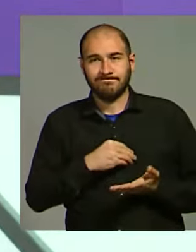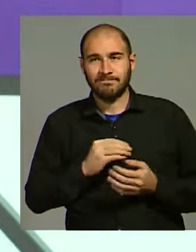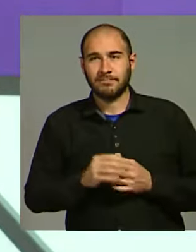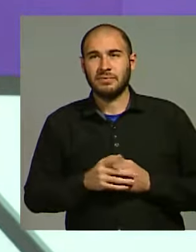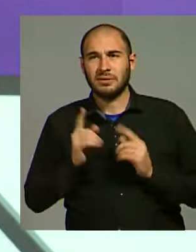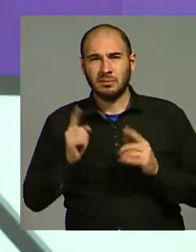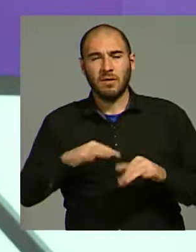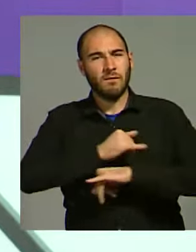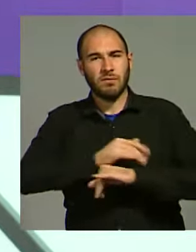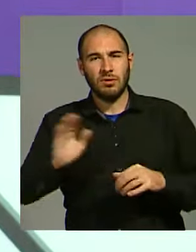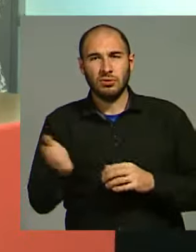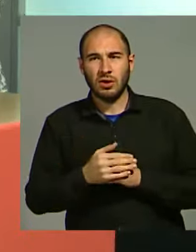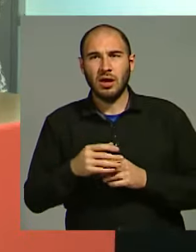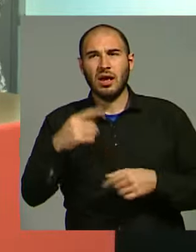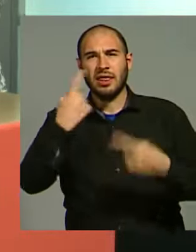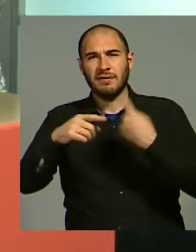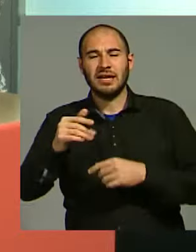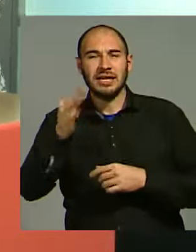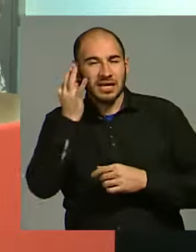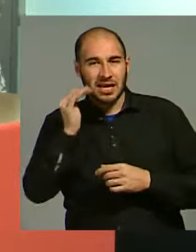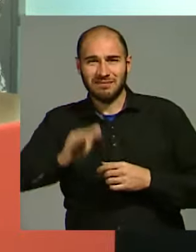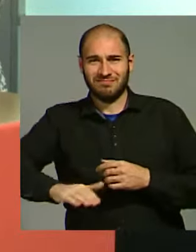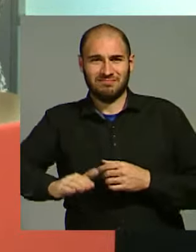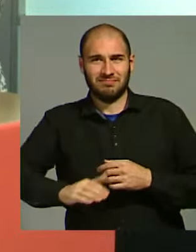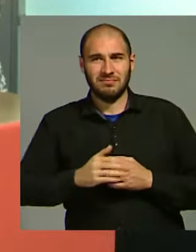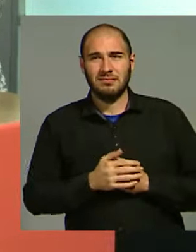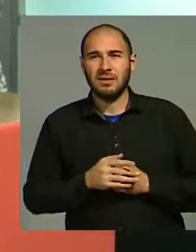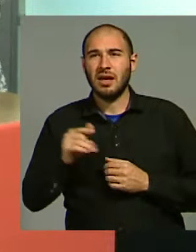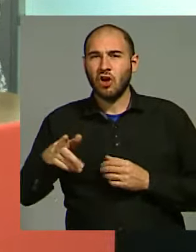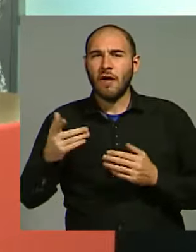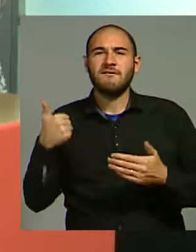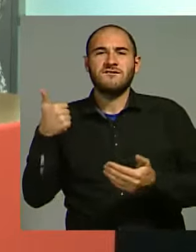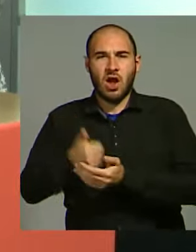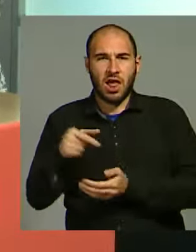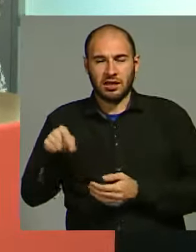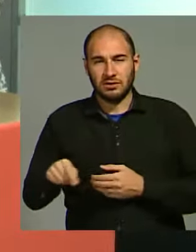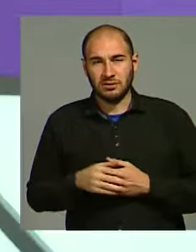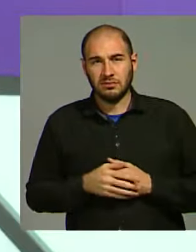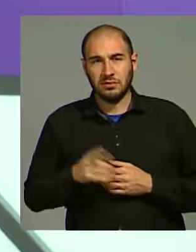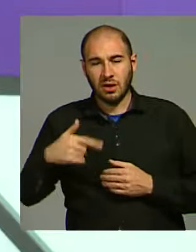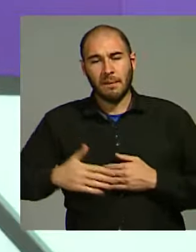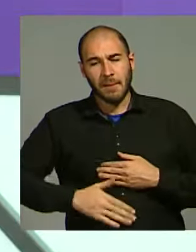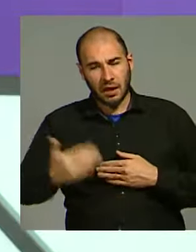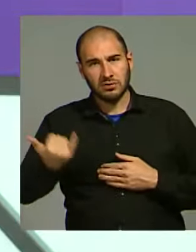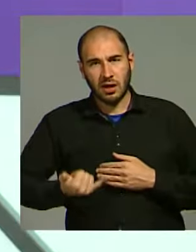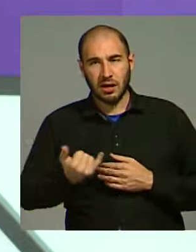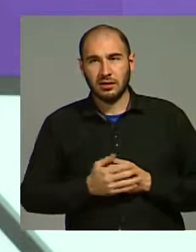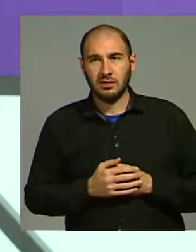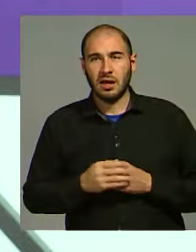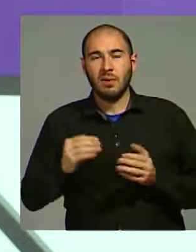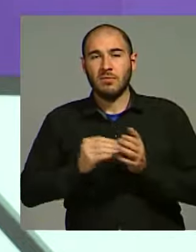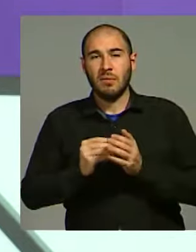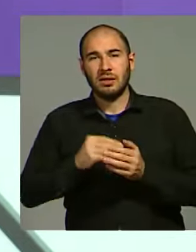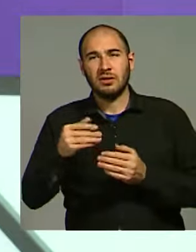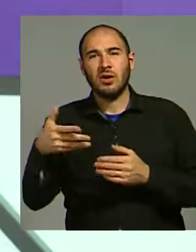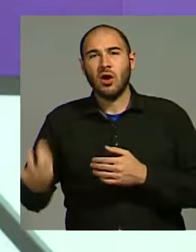se conocieron por todos los medios, diferentes casos de niñas muy pequeñas sí. que habían sufrido violaciones y que estaban embarazadas. Y en ningún momento se les